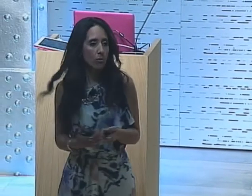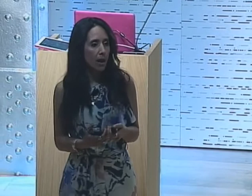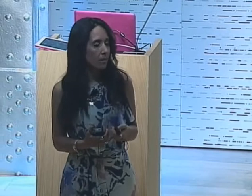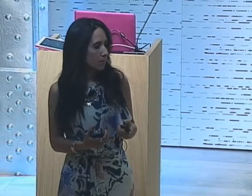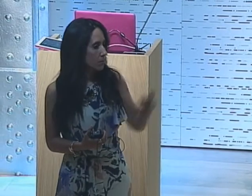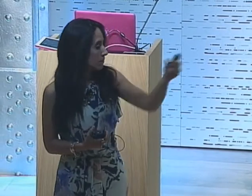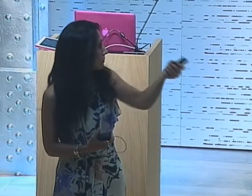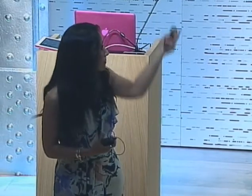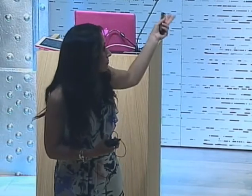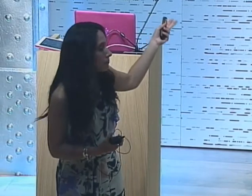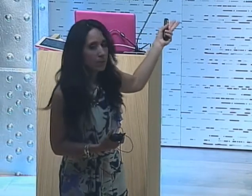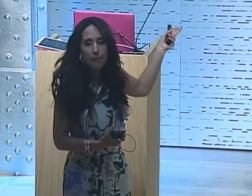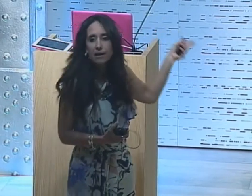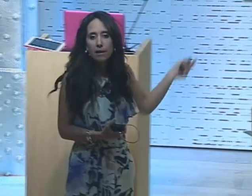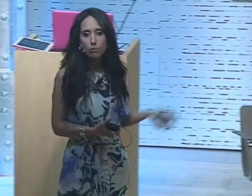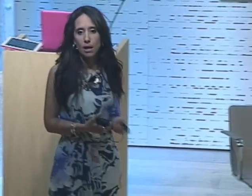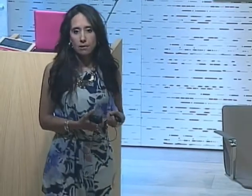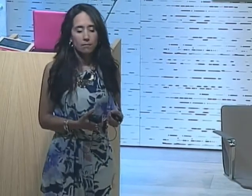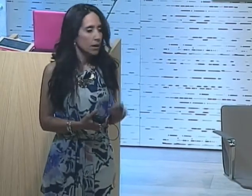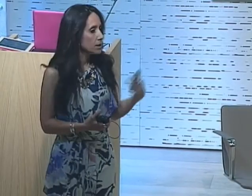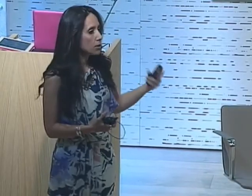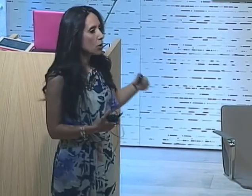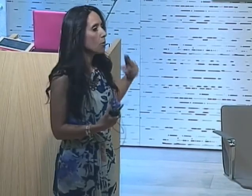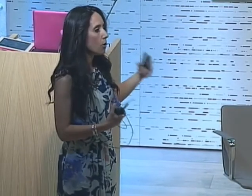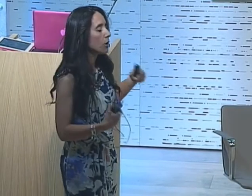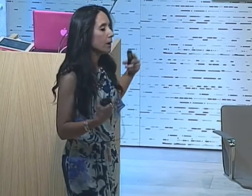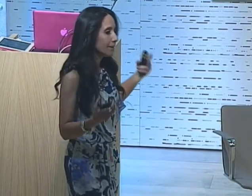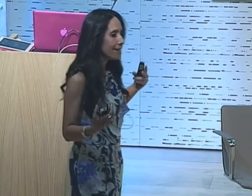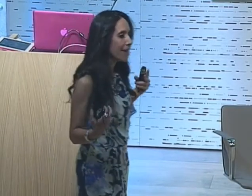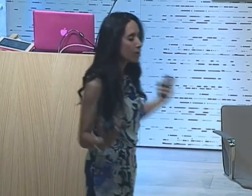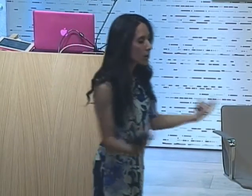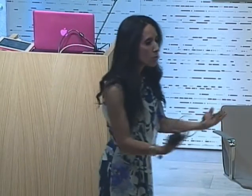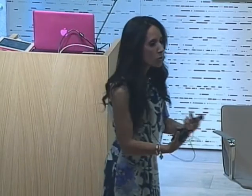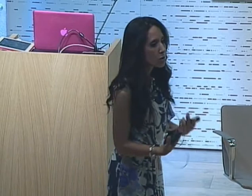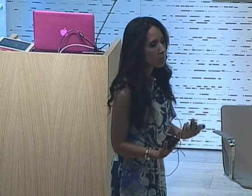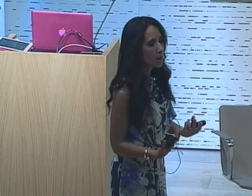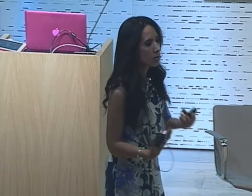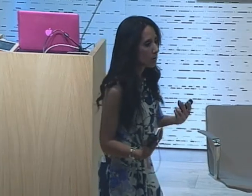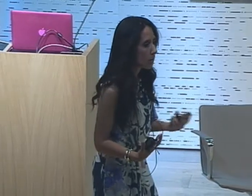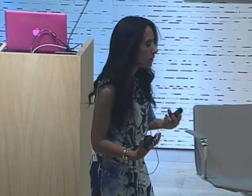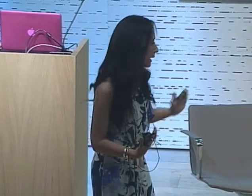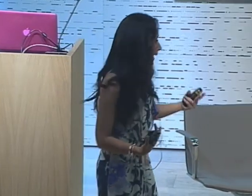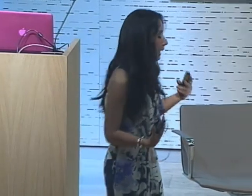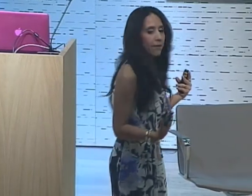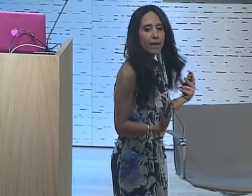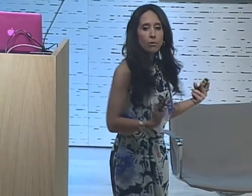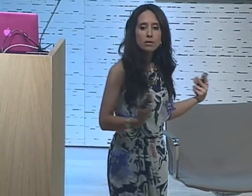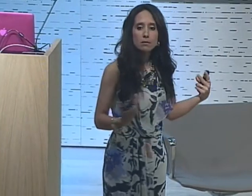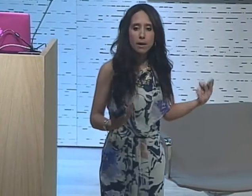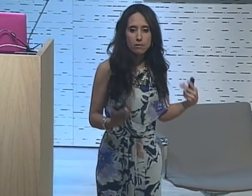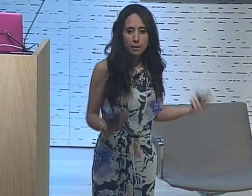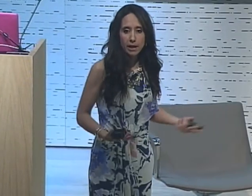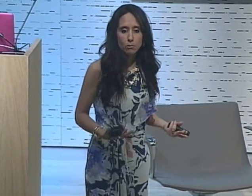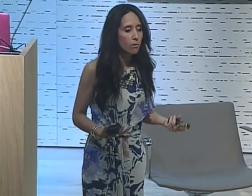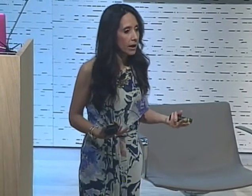a un solo lugar, la vas a saturar. Si yo voy dándote muchos medios y te voy dando